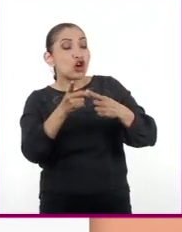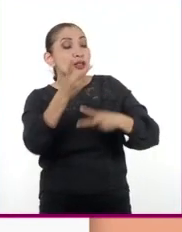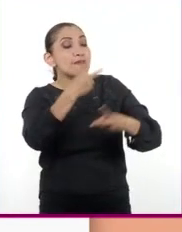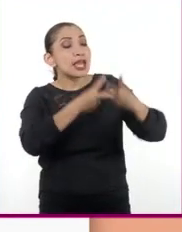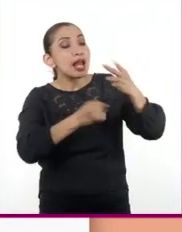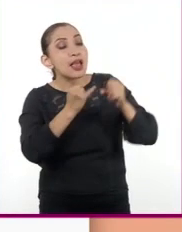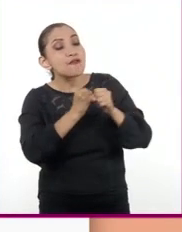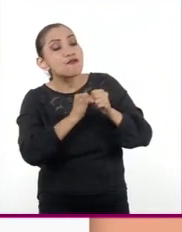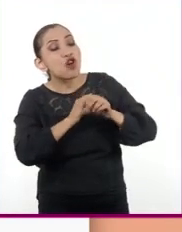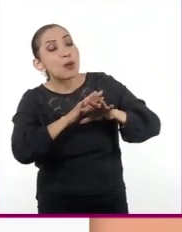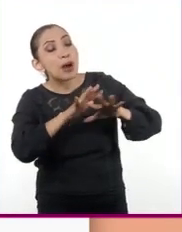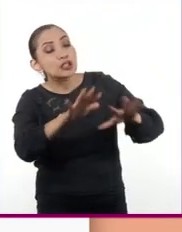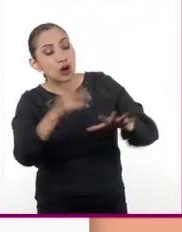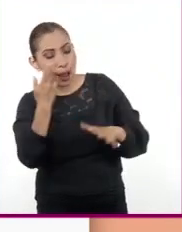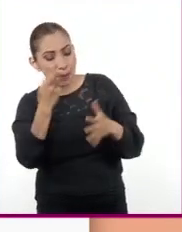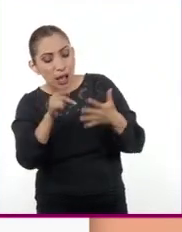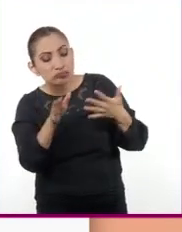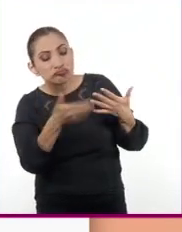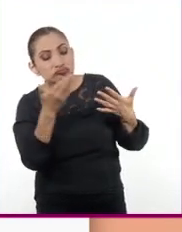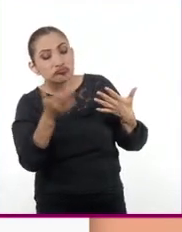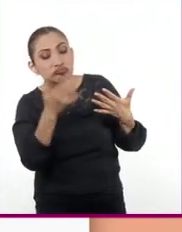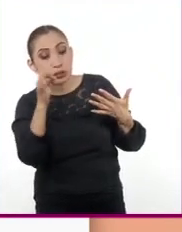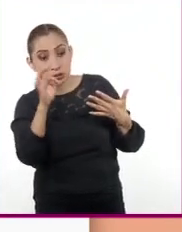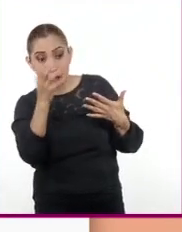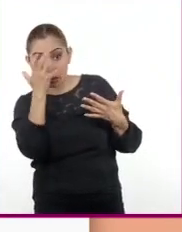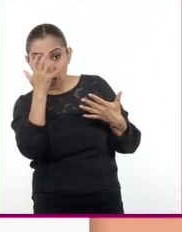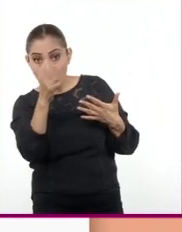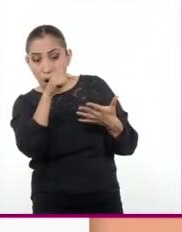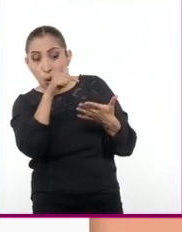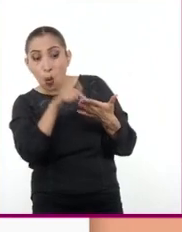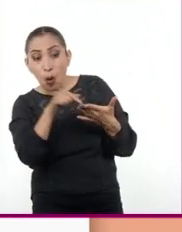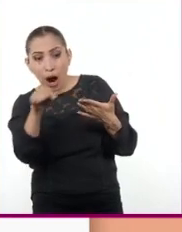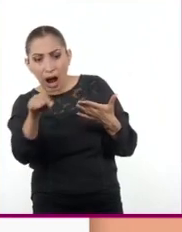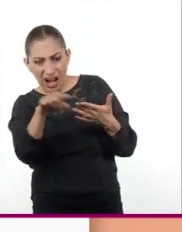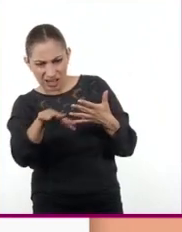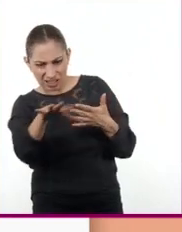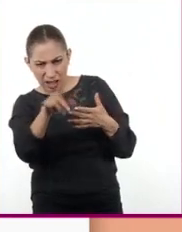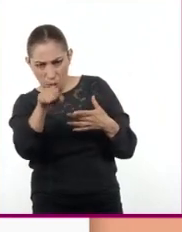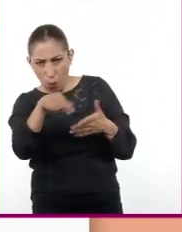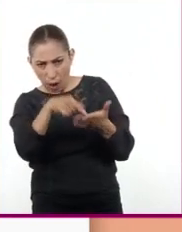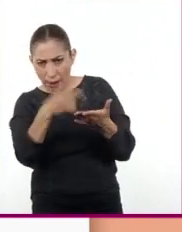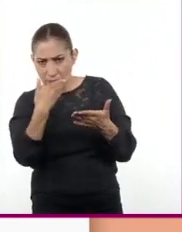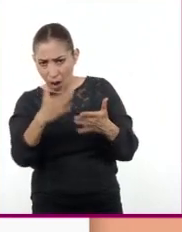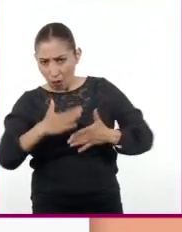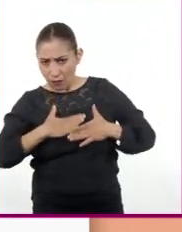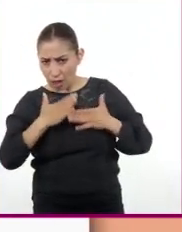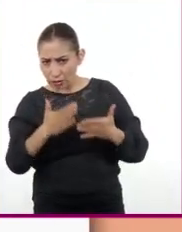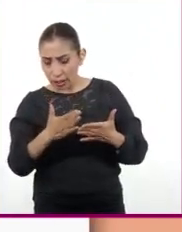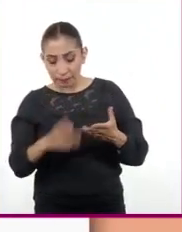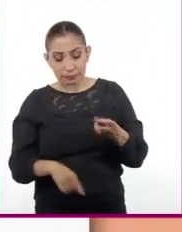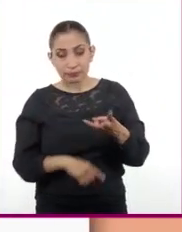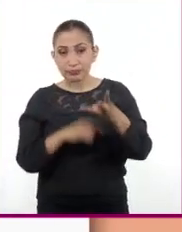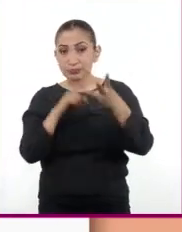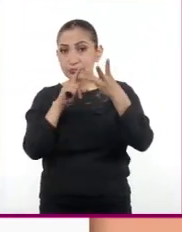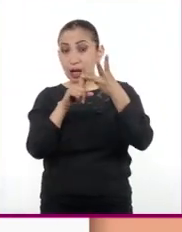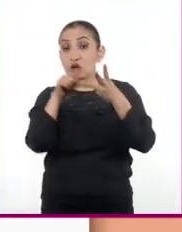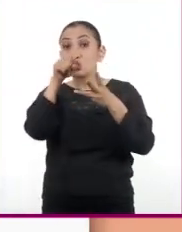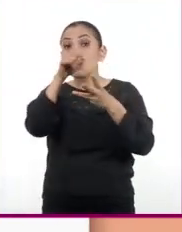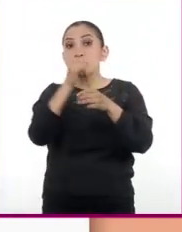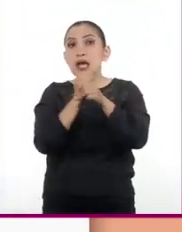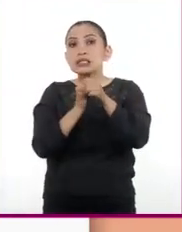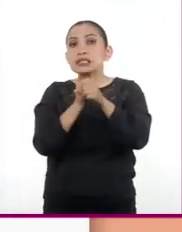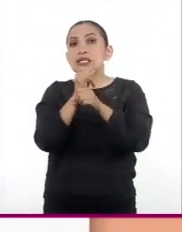la información. Búscala y verifica la seriedad del sitio donde se fundamenta el mensaje. 3.